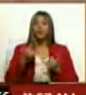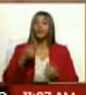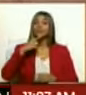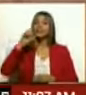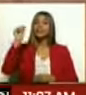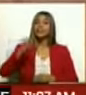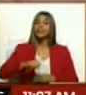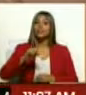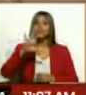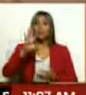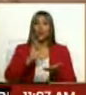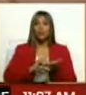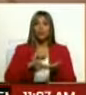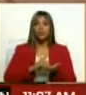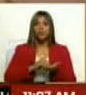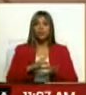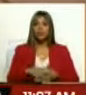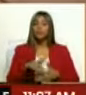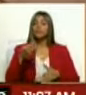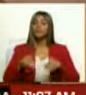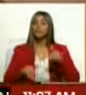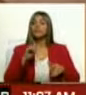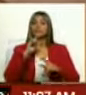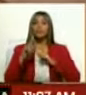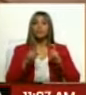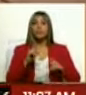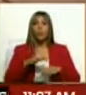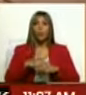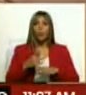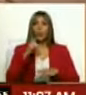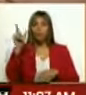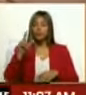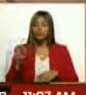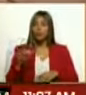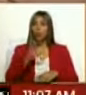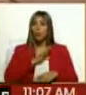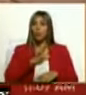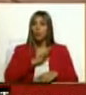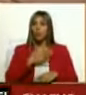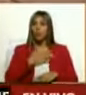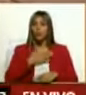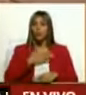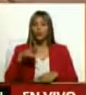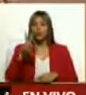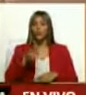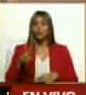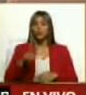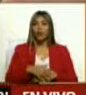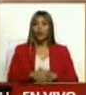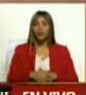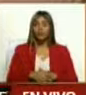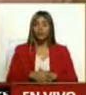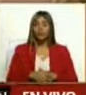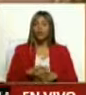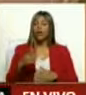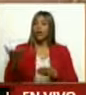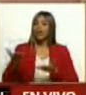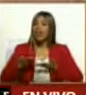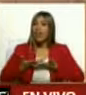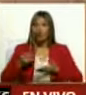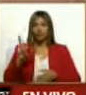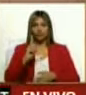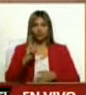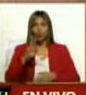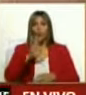los cinco veces sí, al referendo consultivo, porque la Guyana Esequiba es de nuestra, es de Venezuela. Nadie nos la regaló, es nuestra,